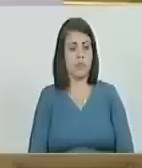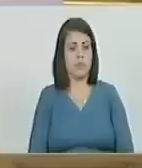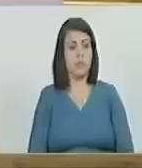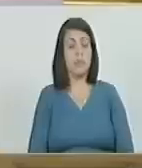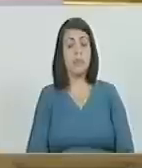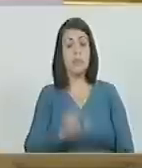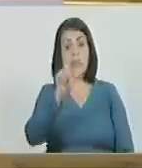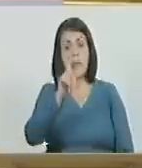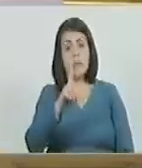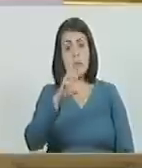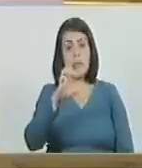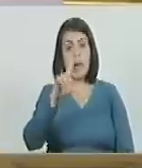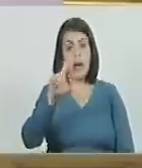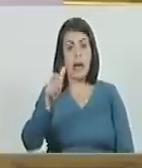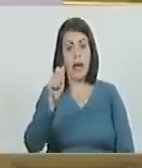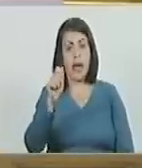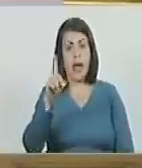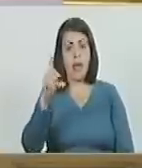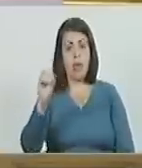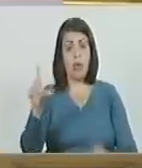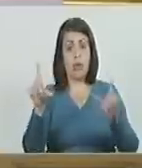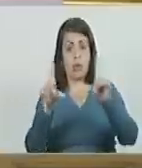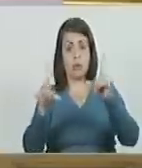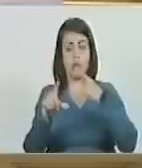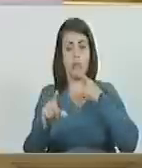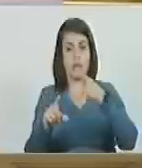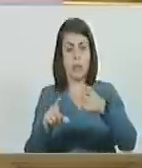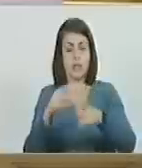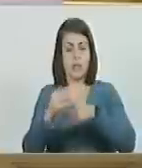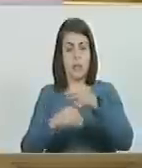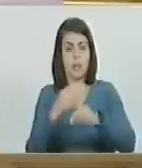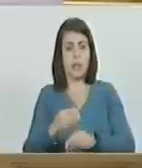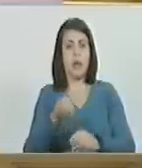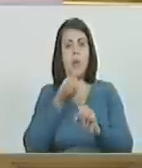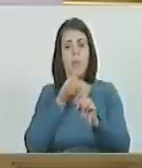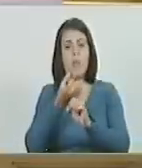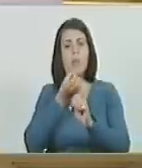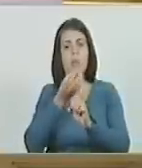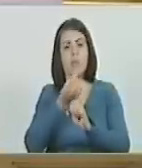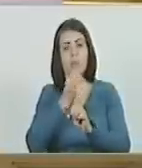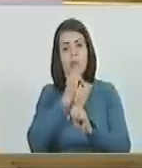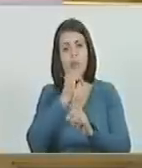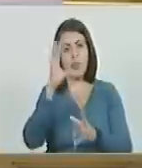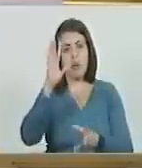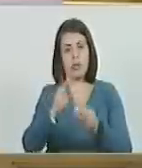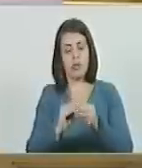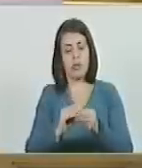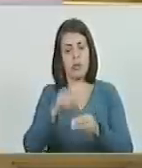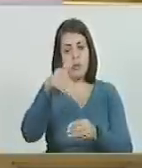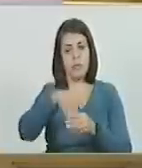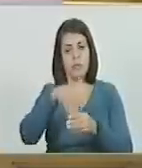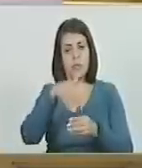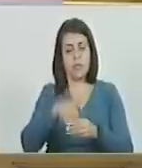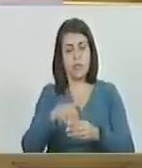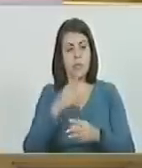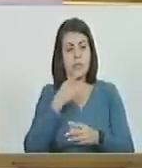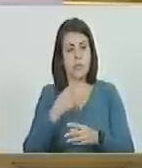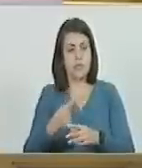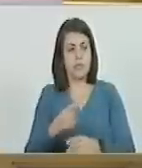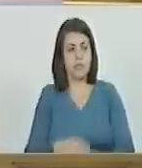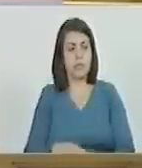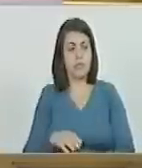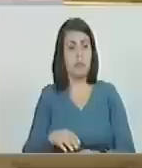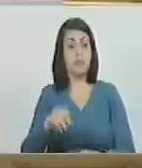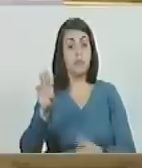autorizaba a que los canales de televisión establecieran sus resultados en las encuestas a boca de urna. Y estaba la